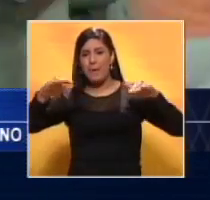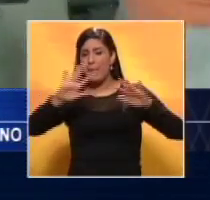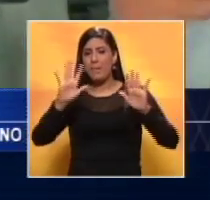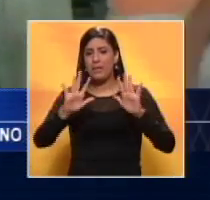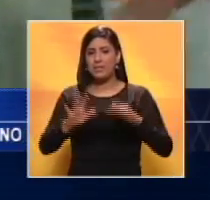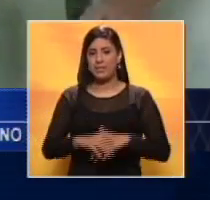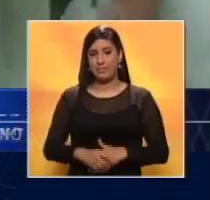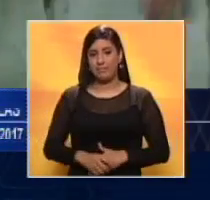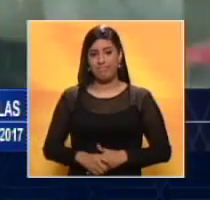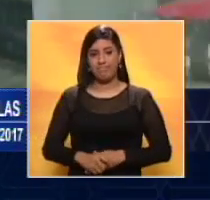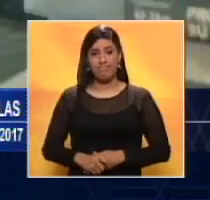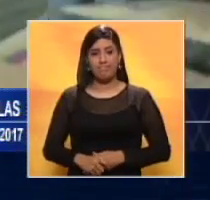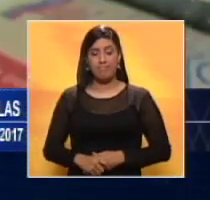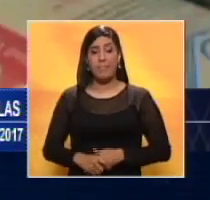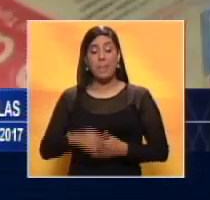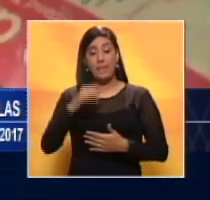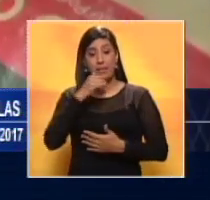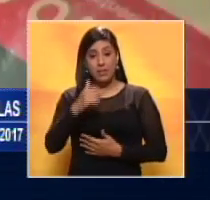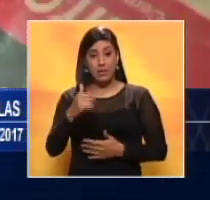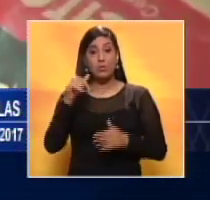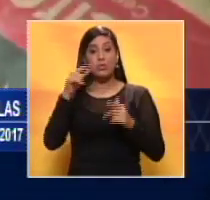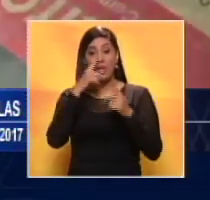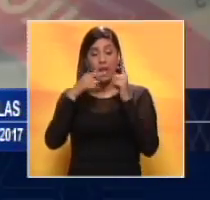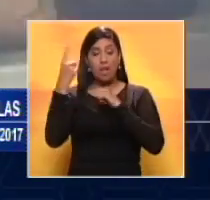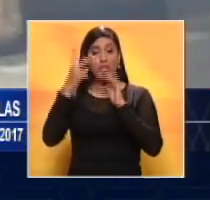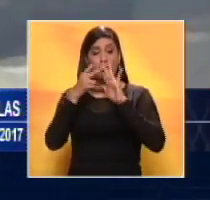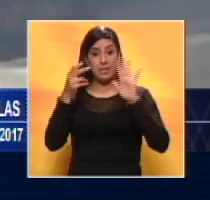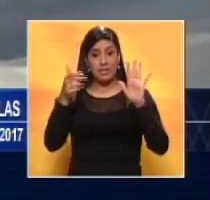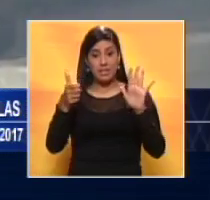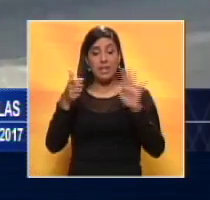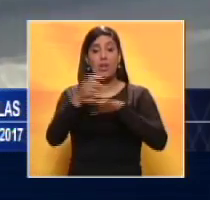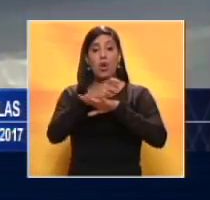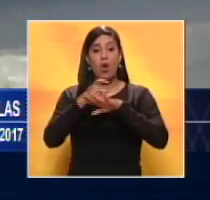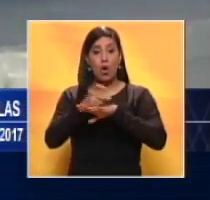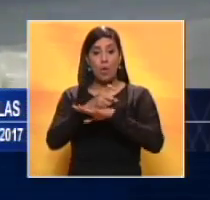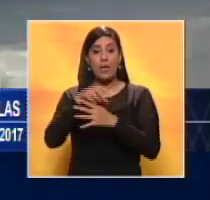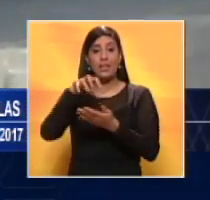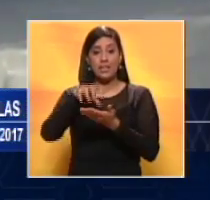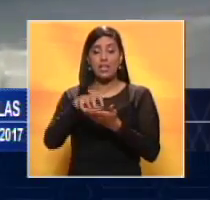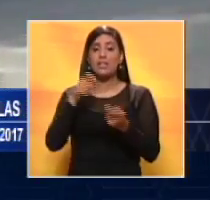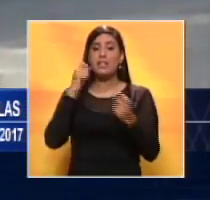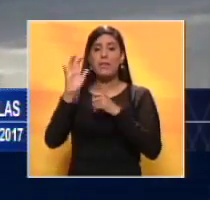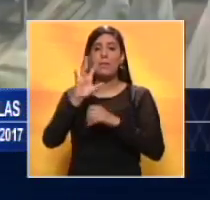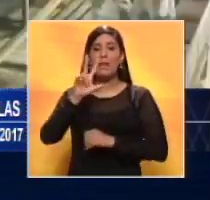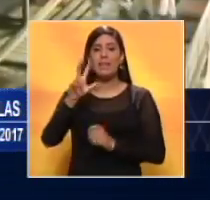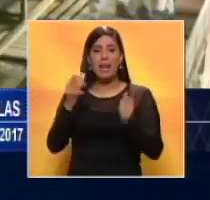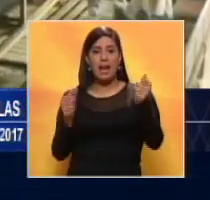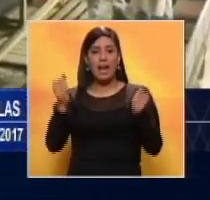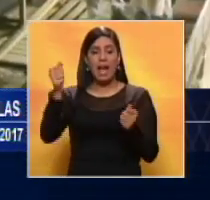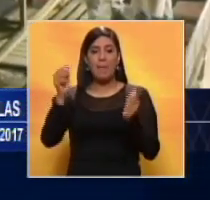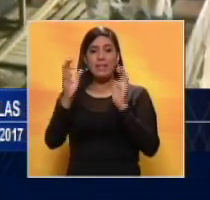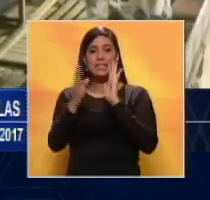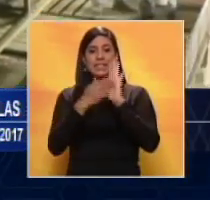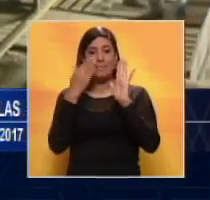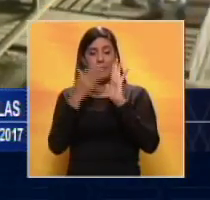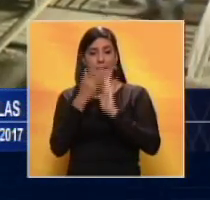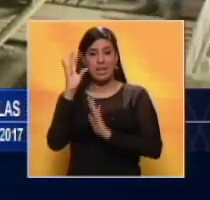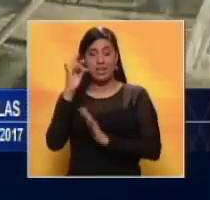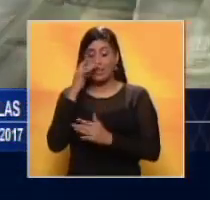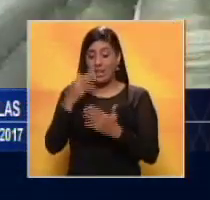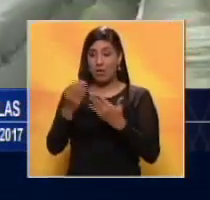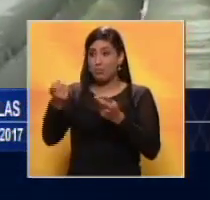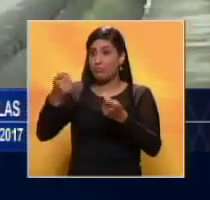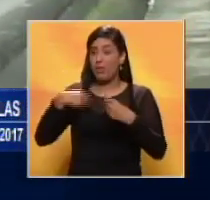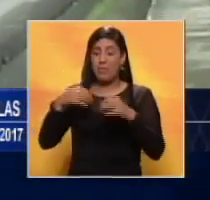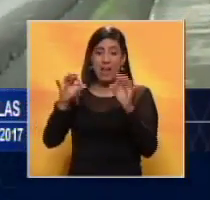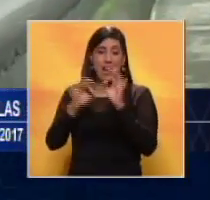así. Denuncia que en el año 2016 el gobierno regional solo les vendió 3 gandolas con cemento y este año no han